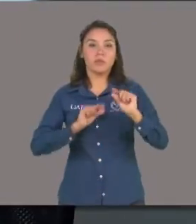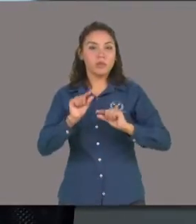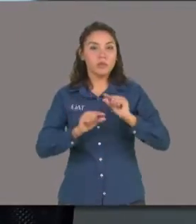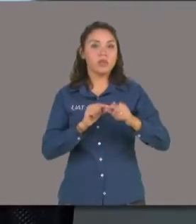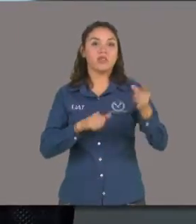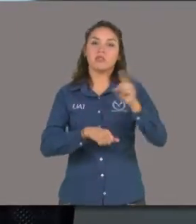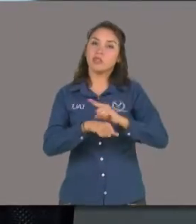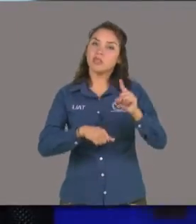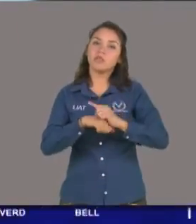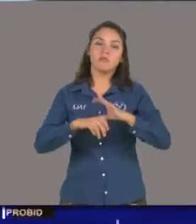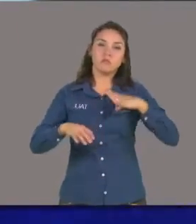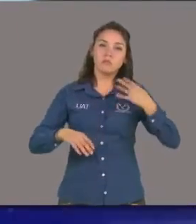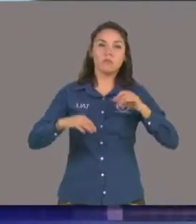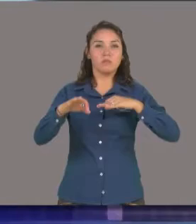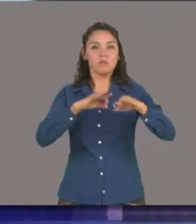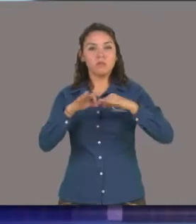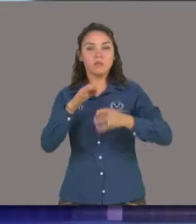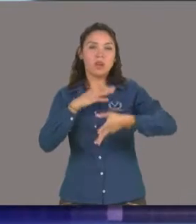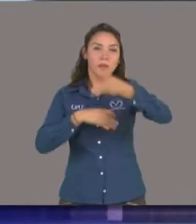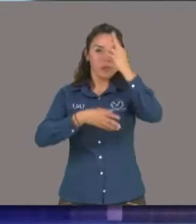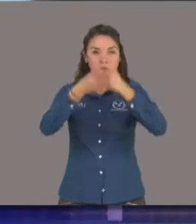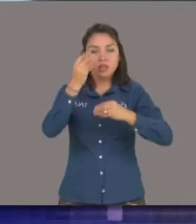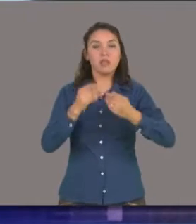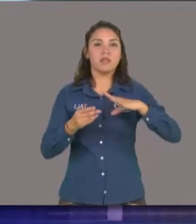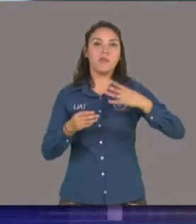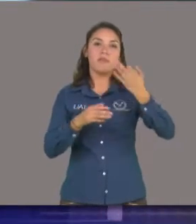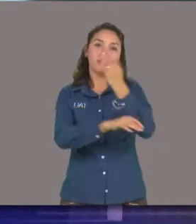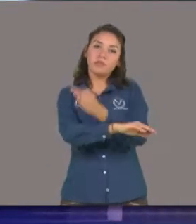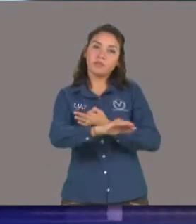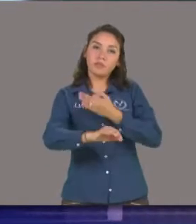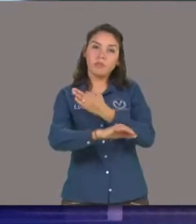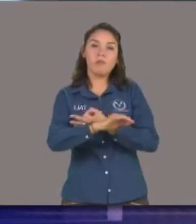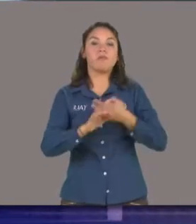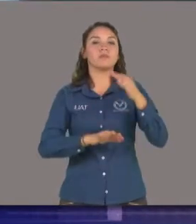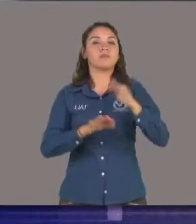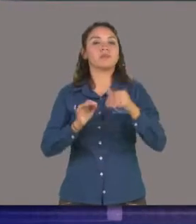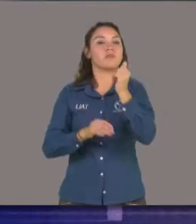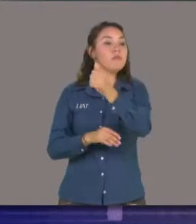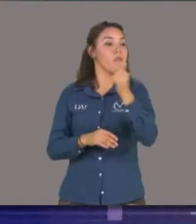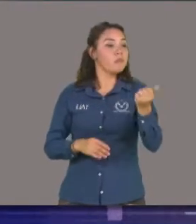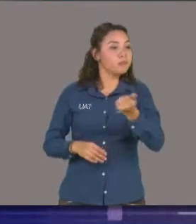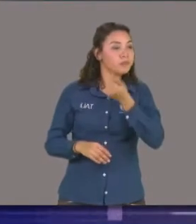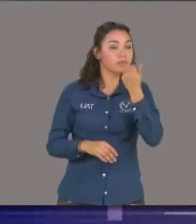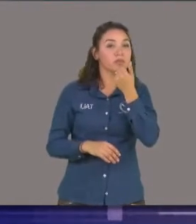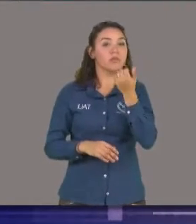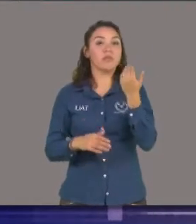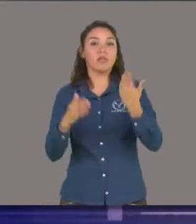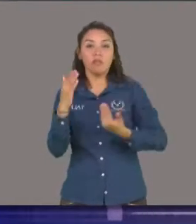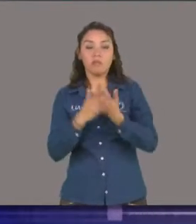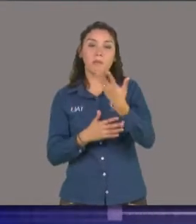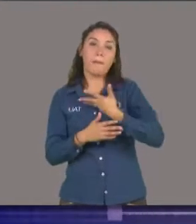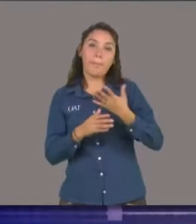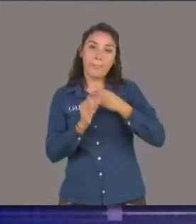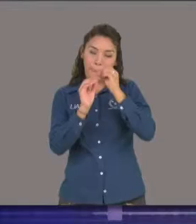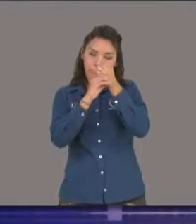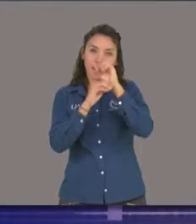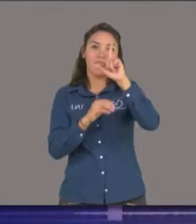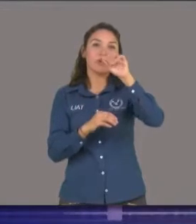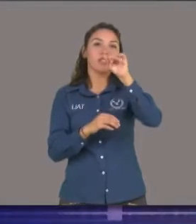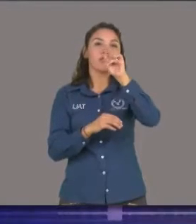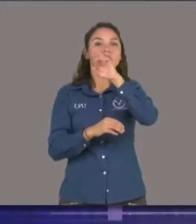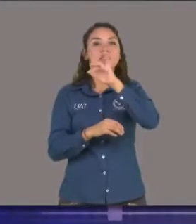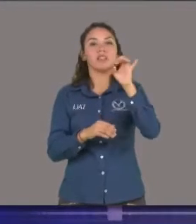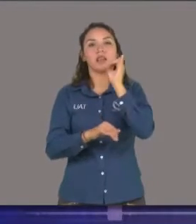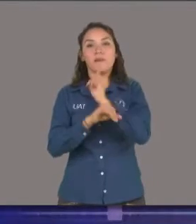prácticamente todos los días. Empezamos en las tardes. La mayor parte de esos alumnos van ellos solos. Tenemos un laboratorio, que es el